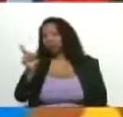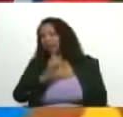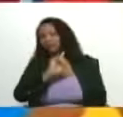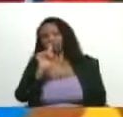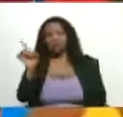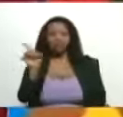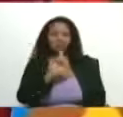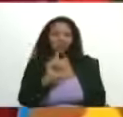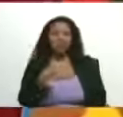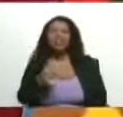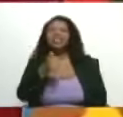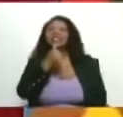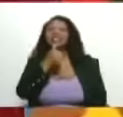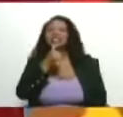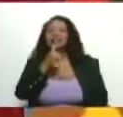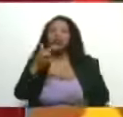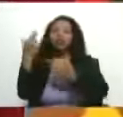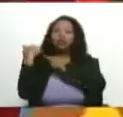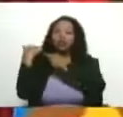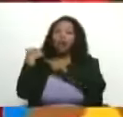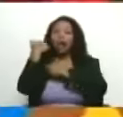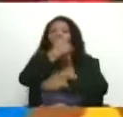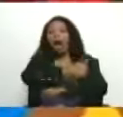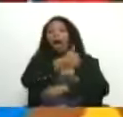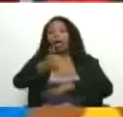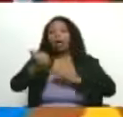¿Cómo estará compuesto? Por cada comunidad